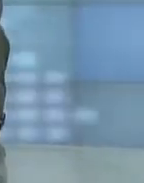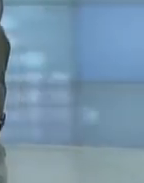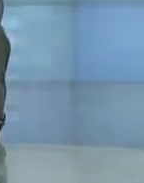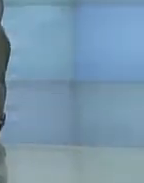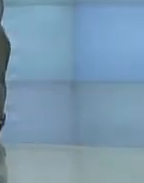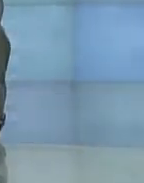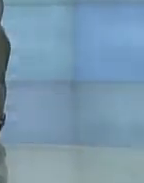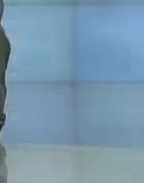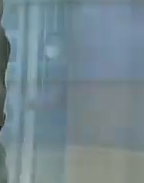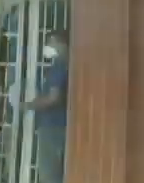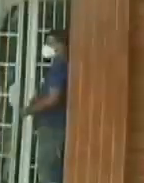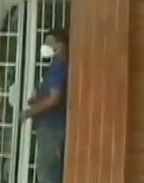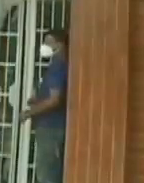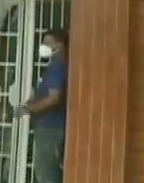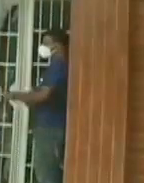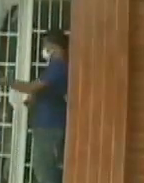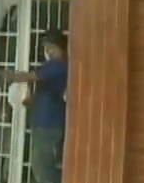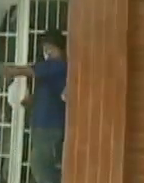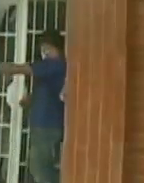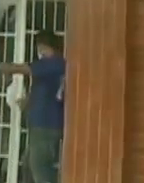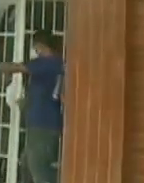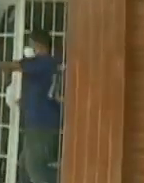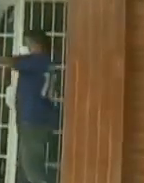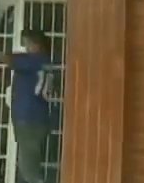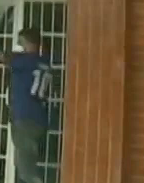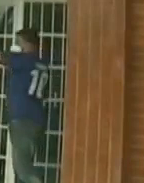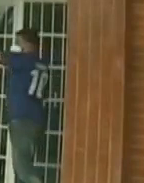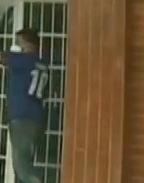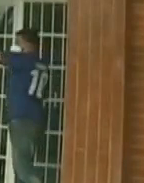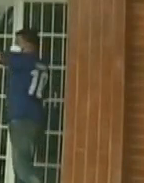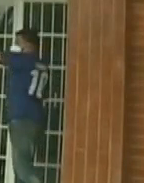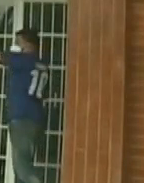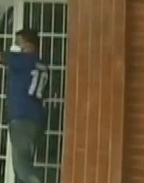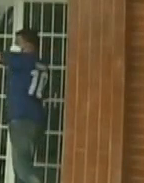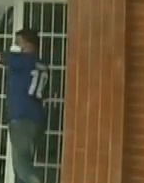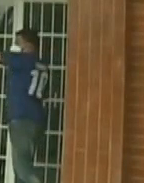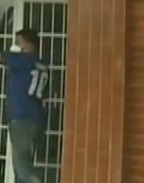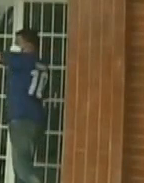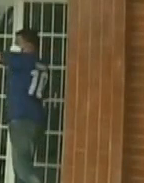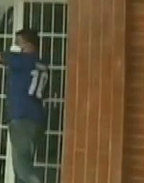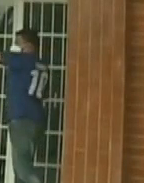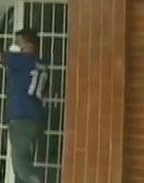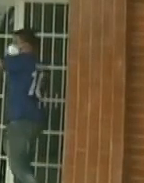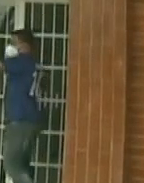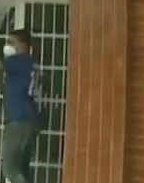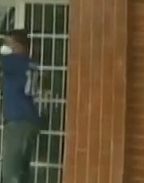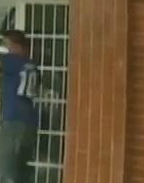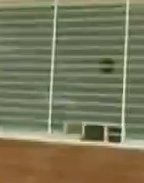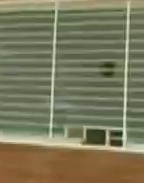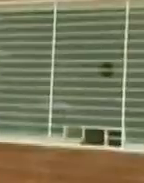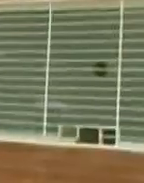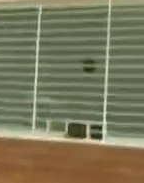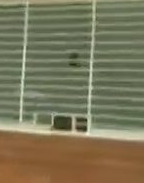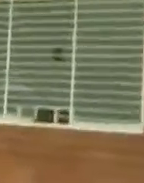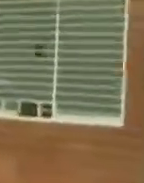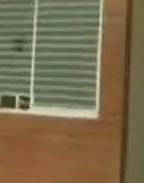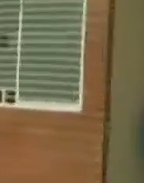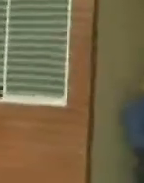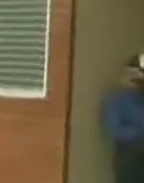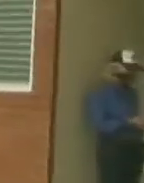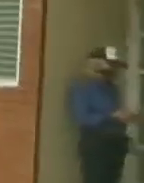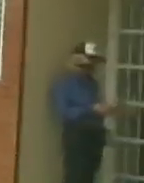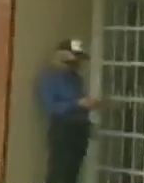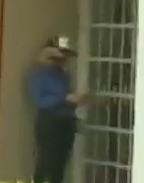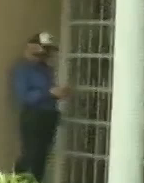Veamos. Iniciamos esta transmisión desde el municipio Guacara, en el sector Negro Primero, en el